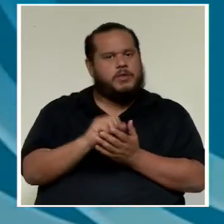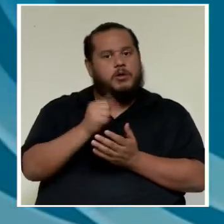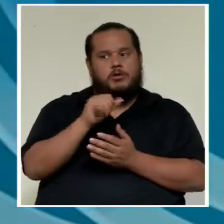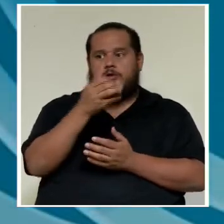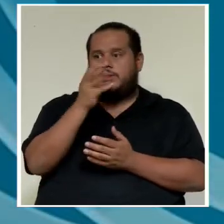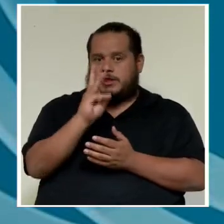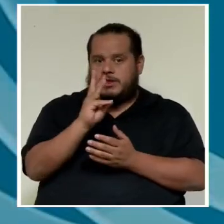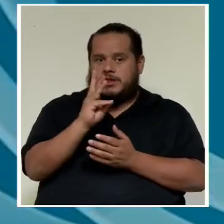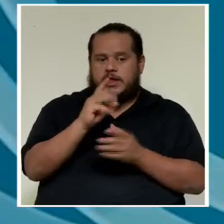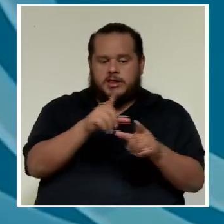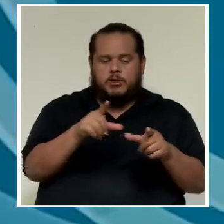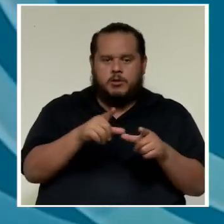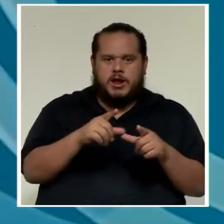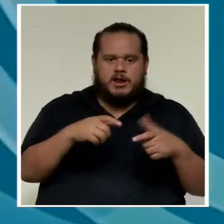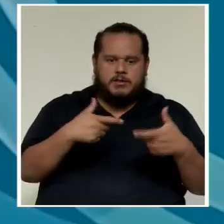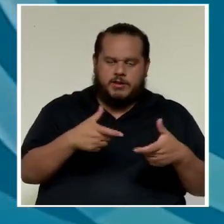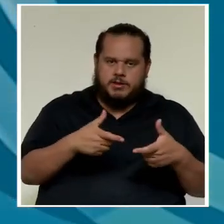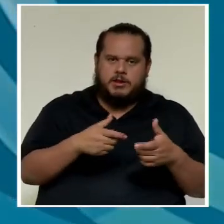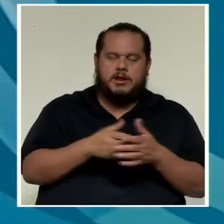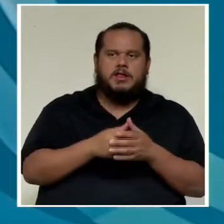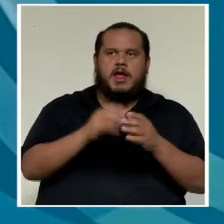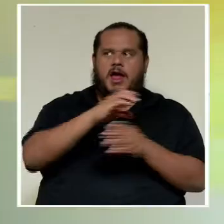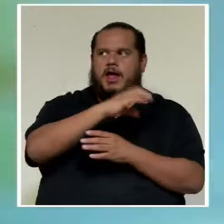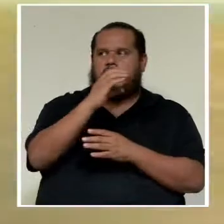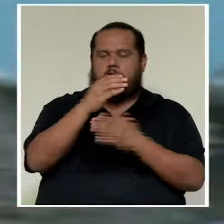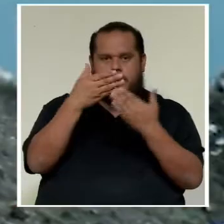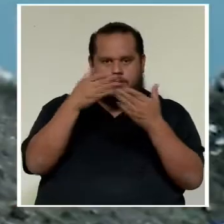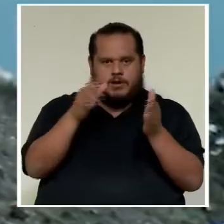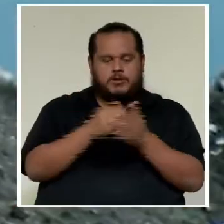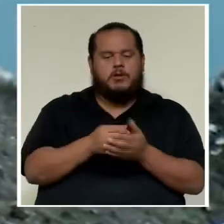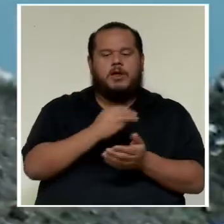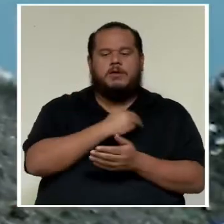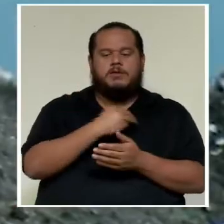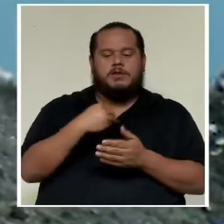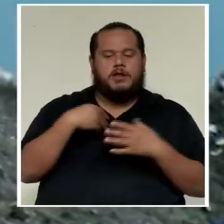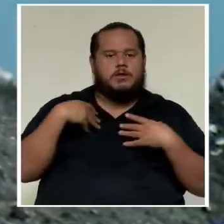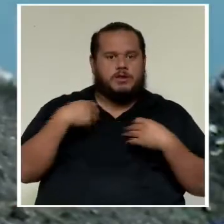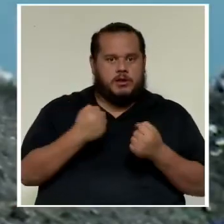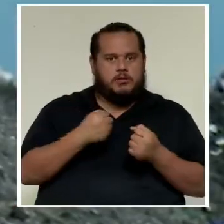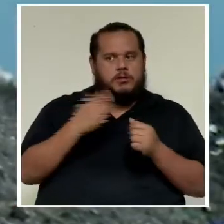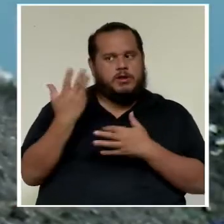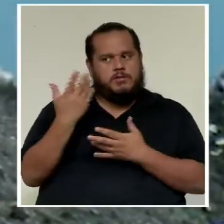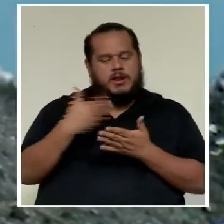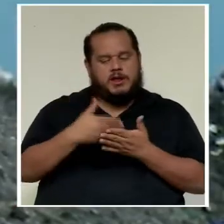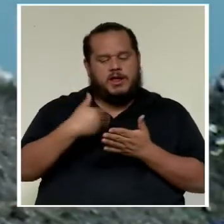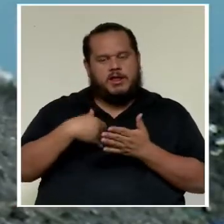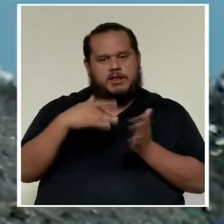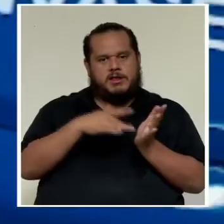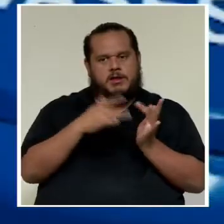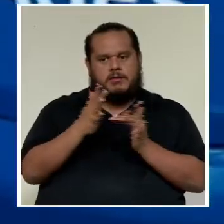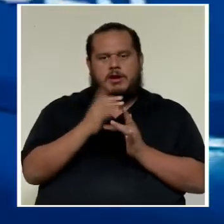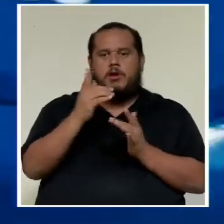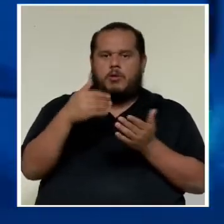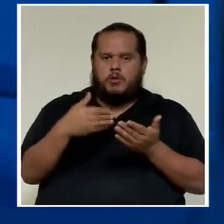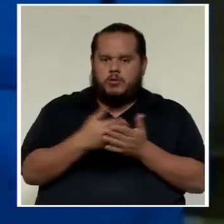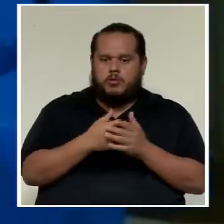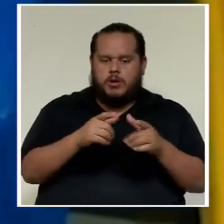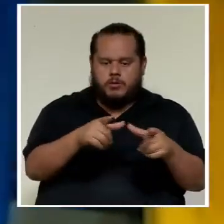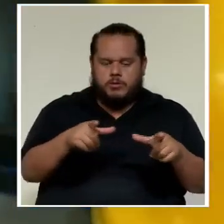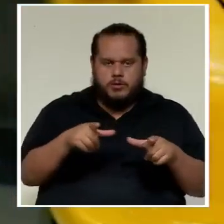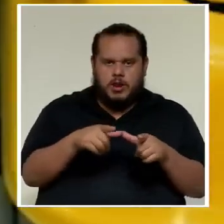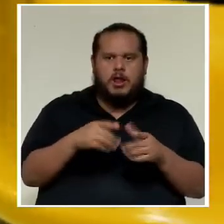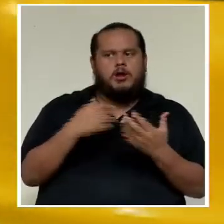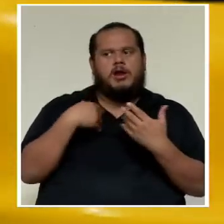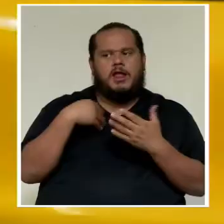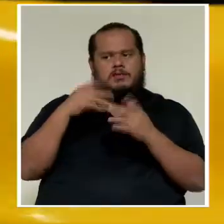16 vertederos o basureros a cielo abierto. El Ministerio de Salud espera que antes de abrir un nuevo relleno, los habitantes aprendan